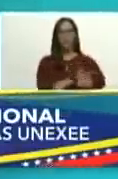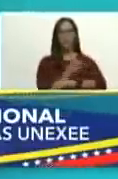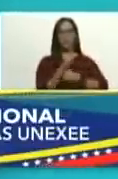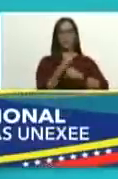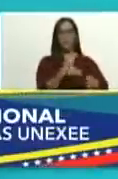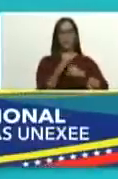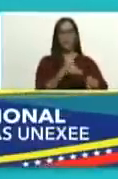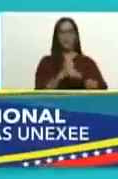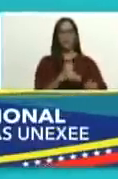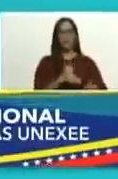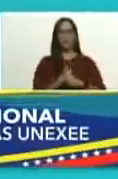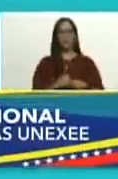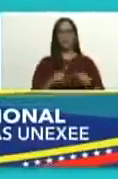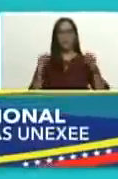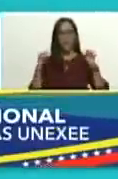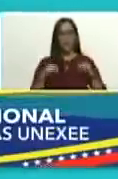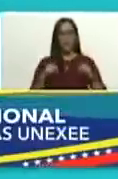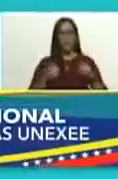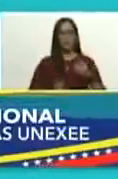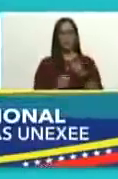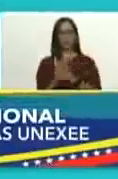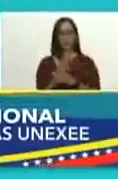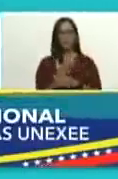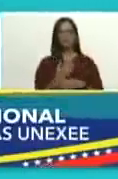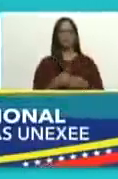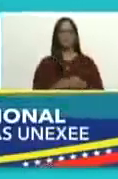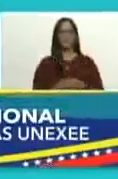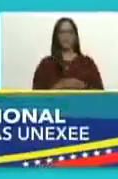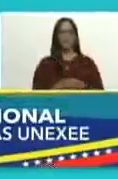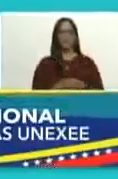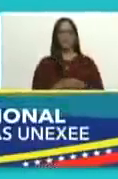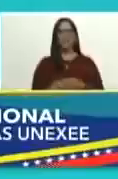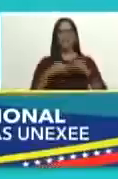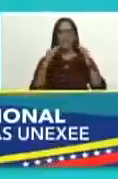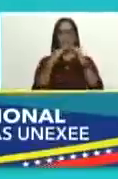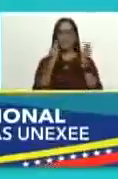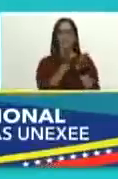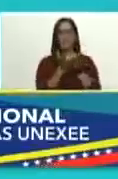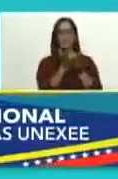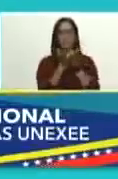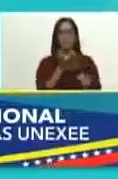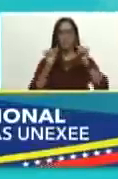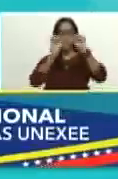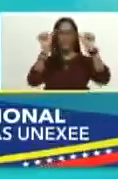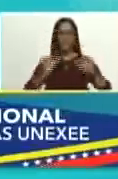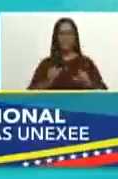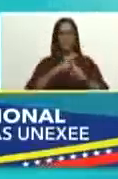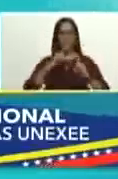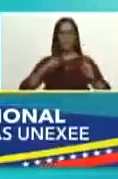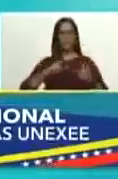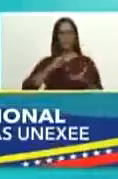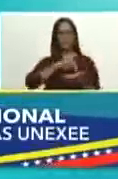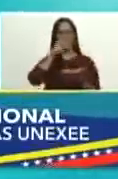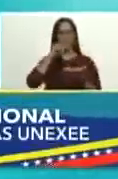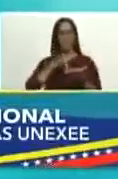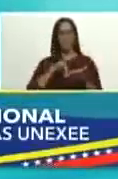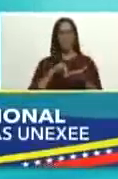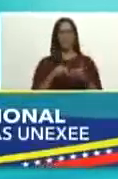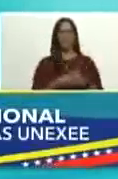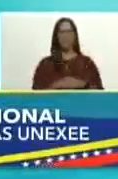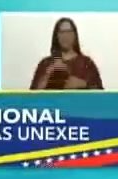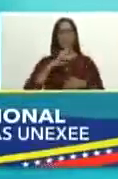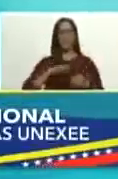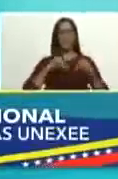el día de hoy esta, el alma mater del Sistema Eléctrico Nacional. Aquí estamos en la sala de